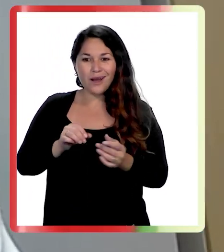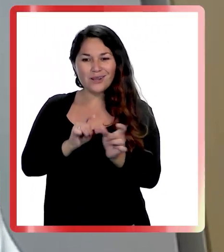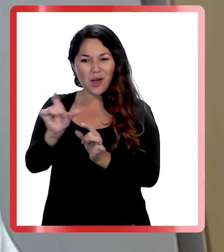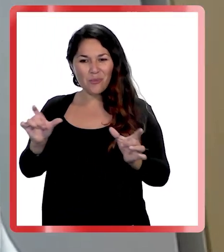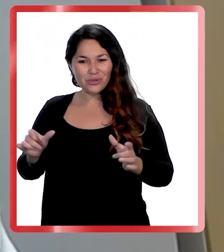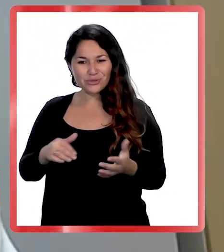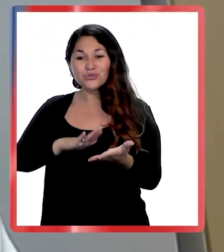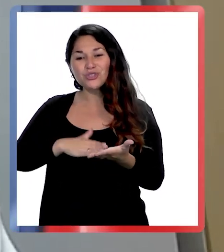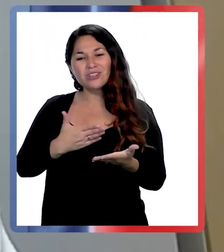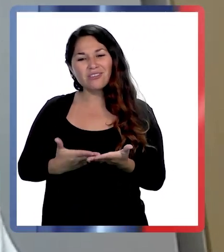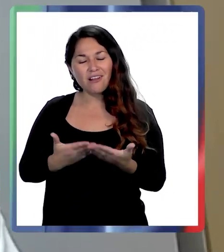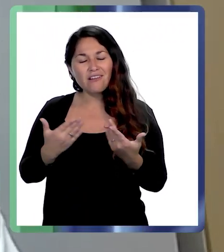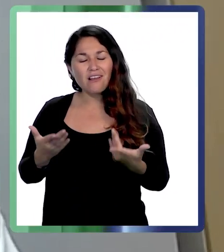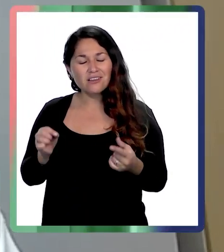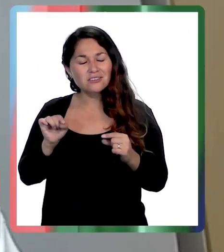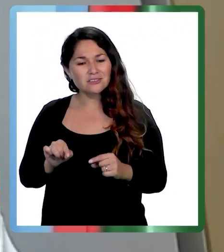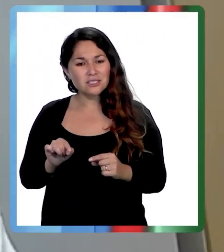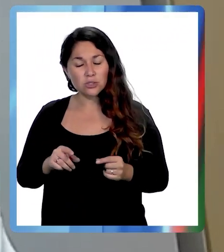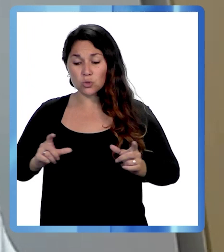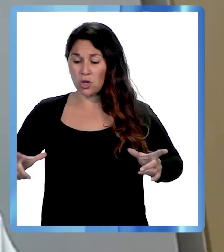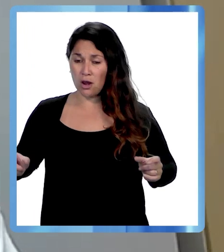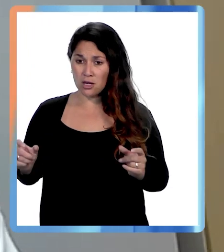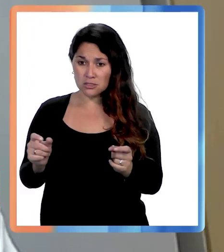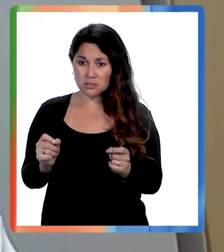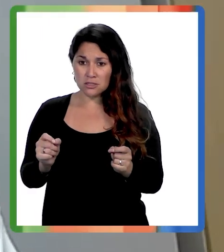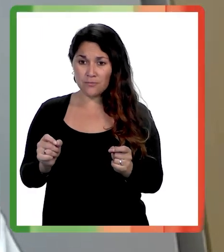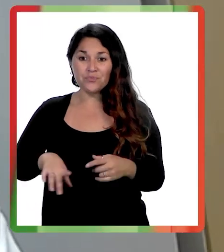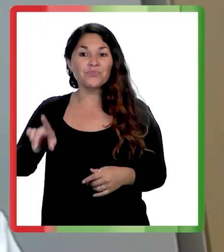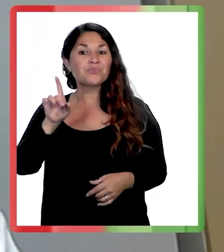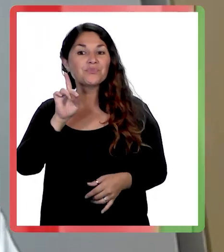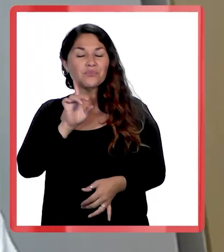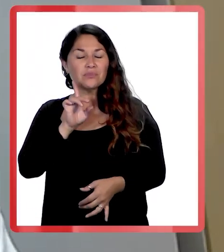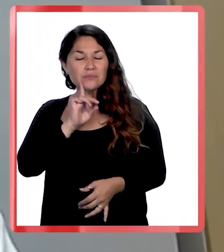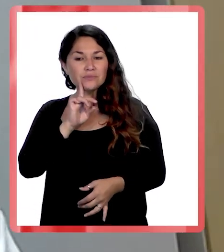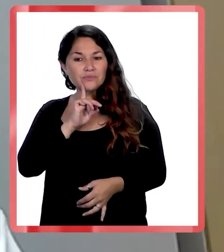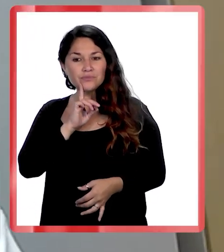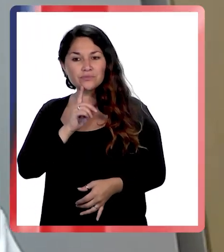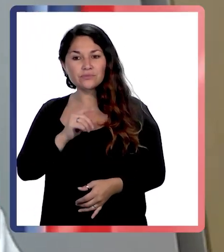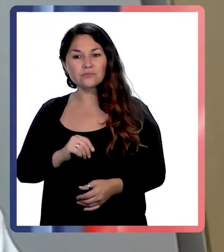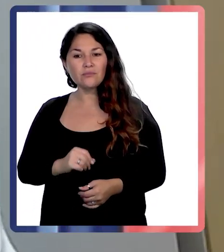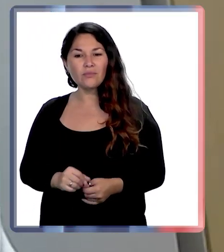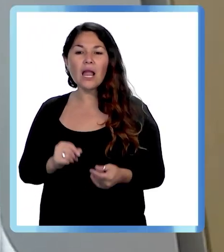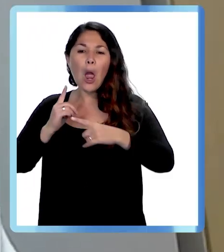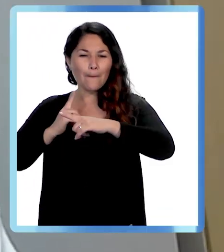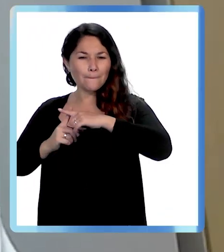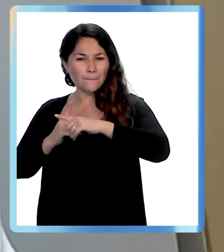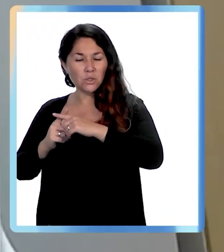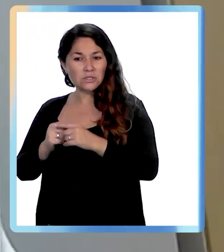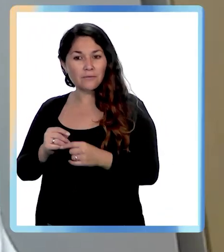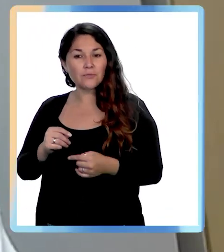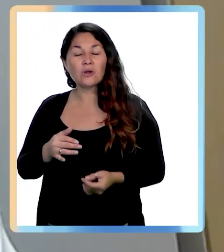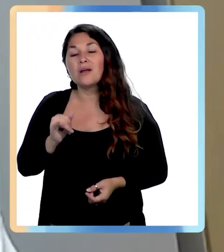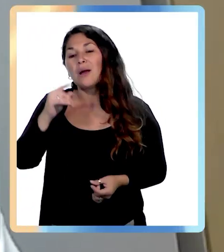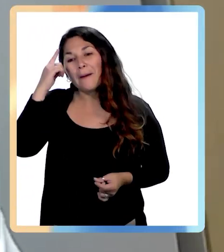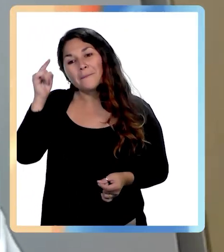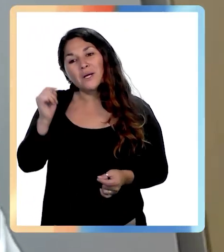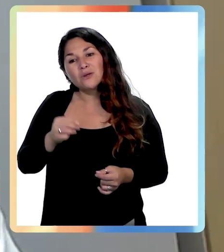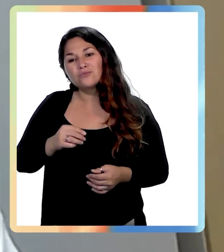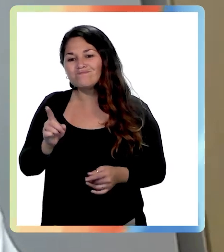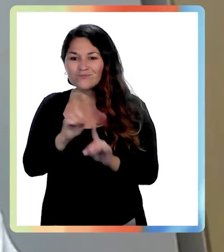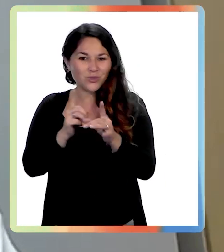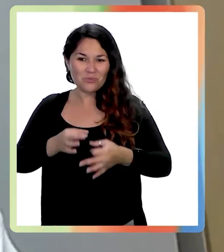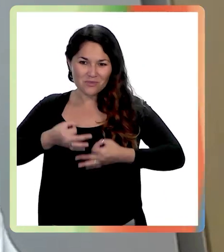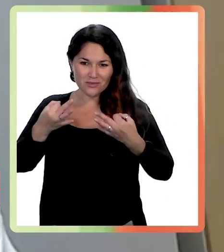una enfermedad, los screening en el fondo en cáncer tienen sus ventajas, pero también grandes desventajas porque no